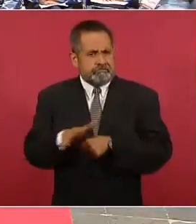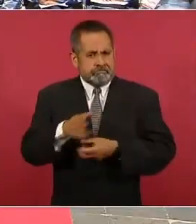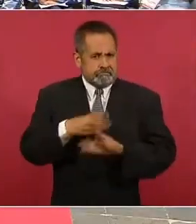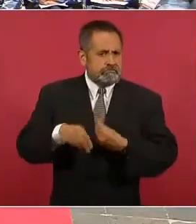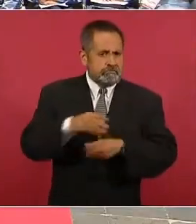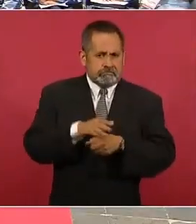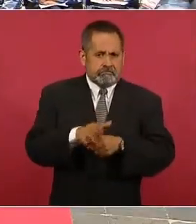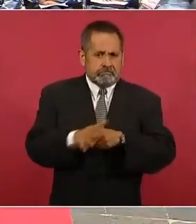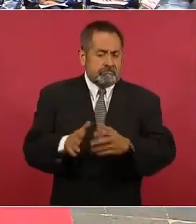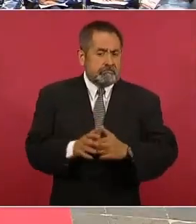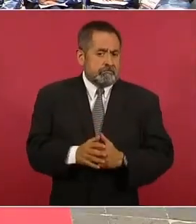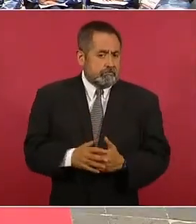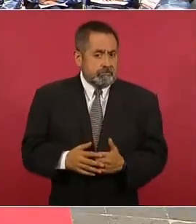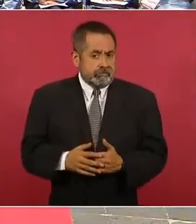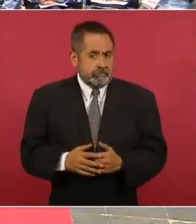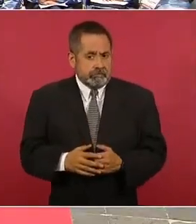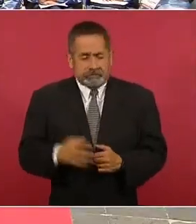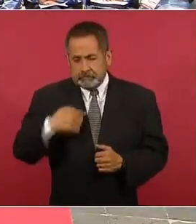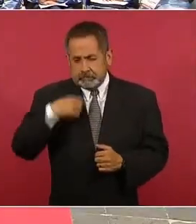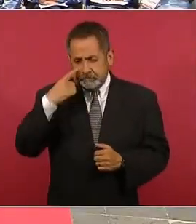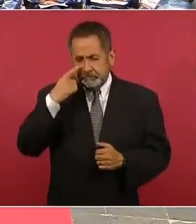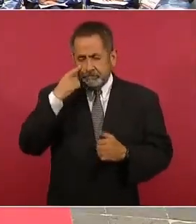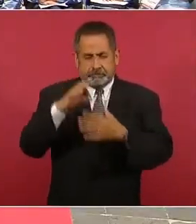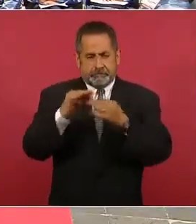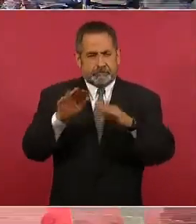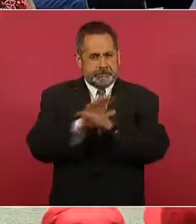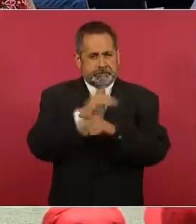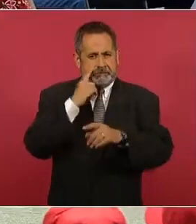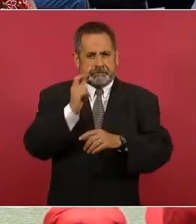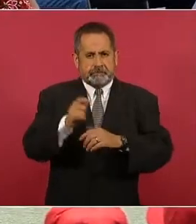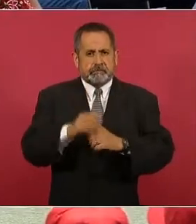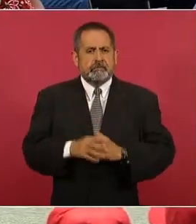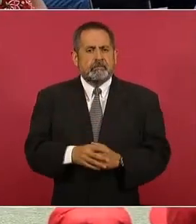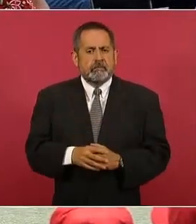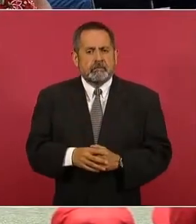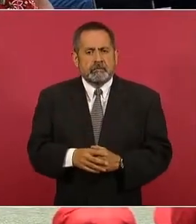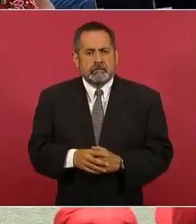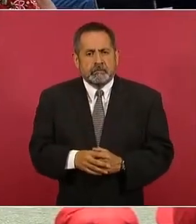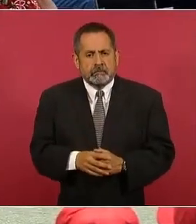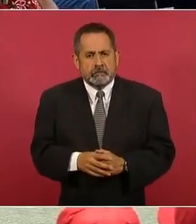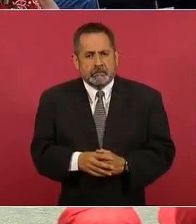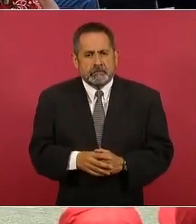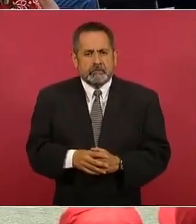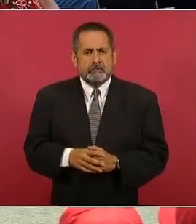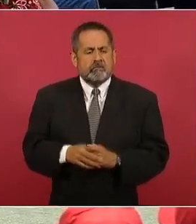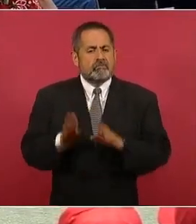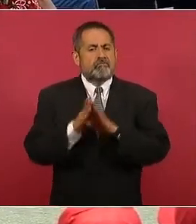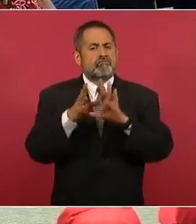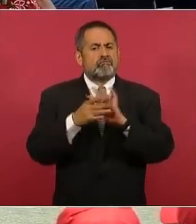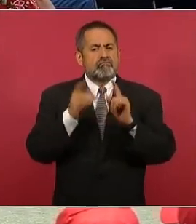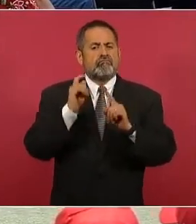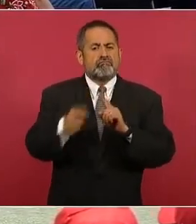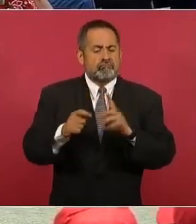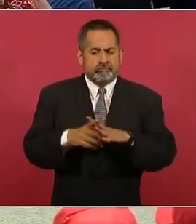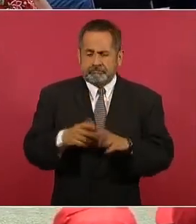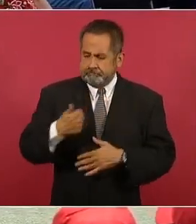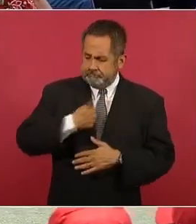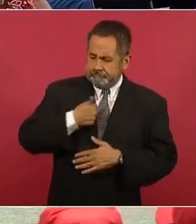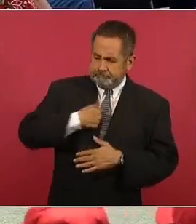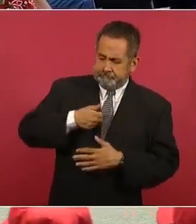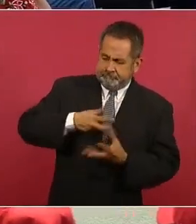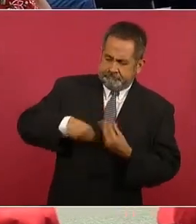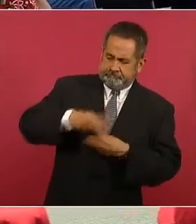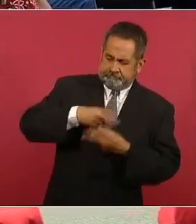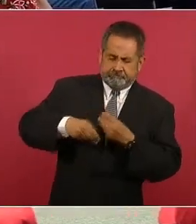los cambios, nada más, para que vean la efectividad de ser